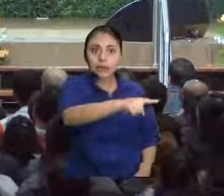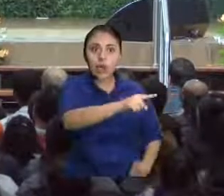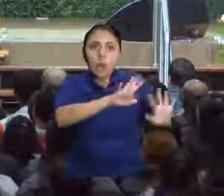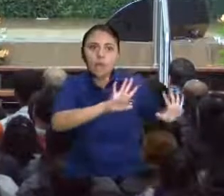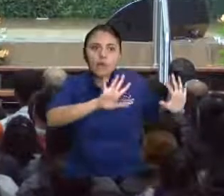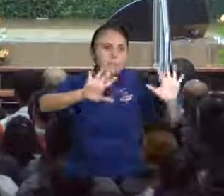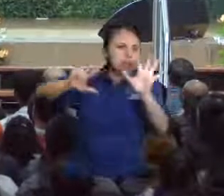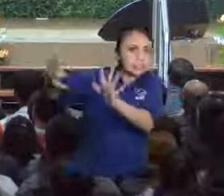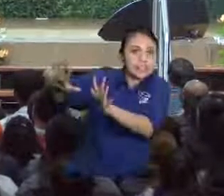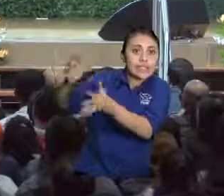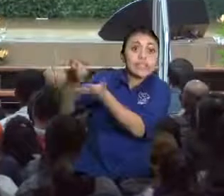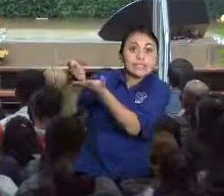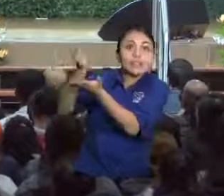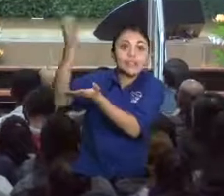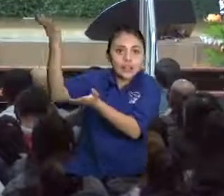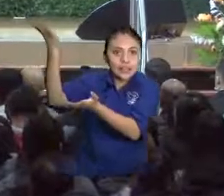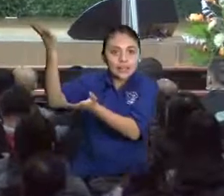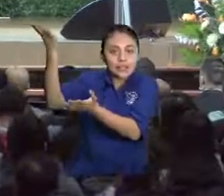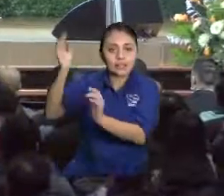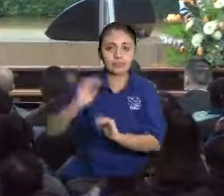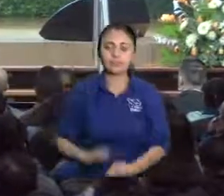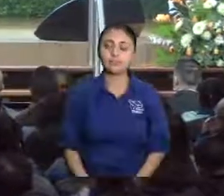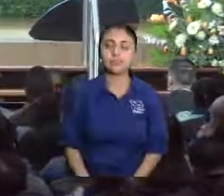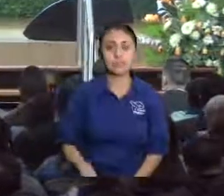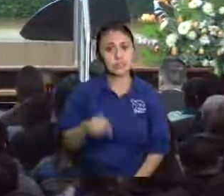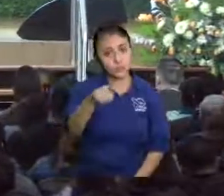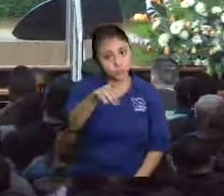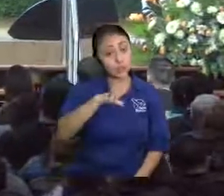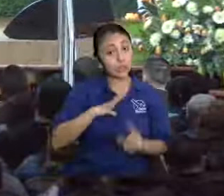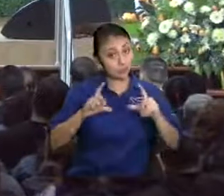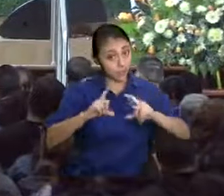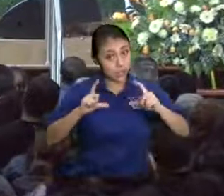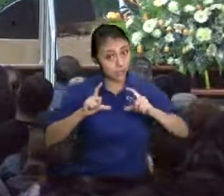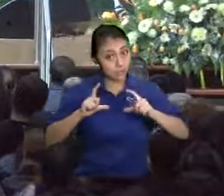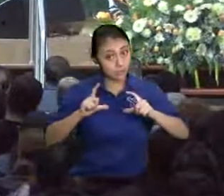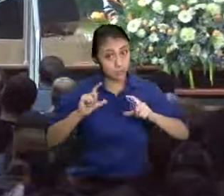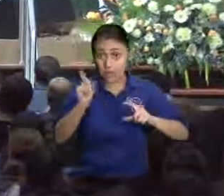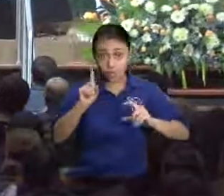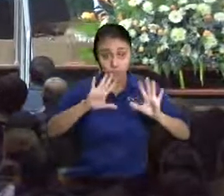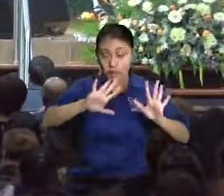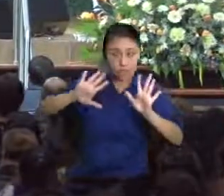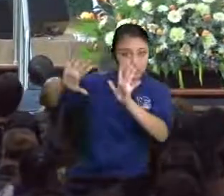¡Jala! Entonces hay que tener cuidado con menospreciar las ofrendas.